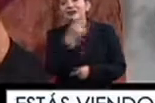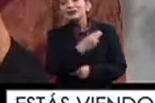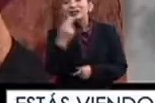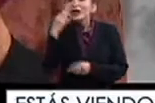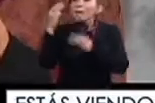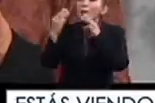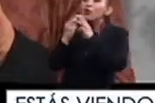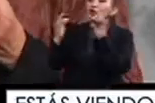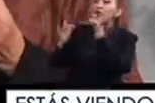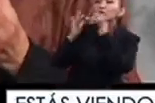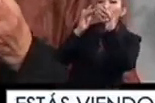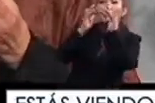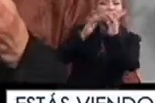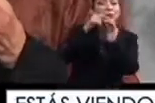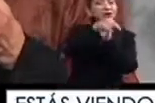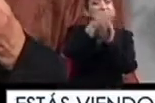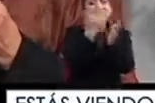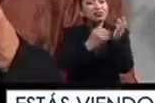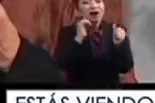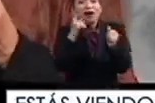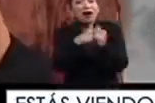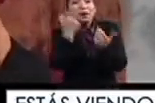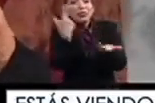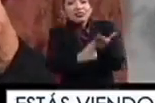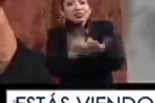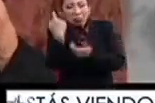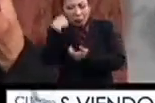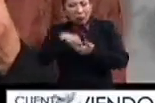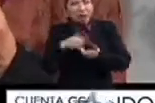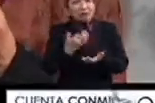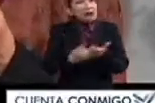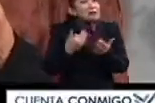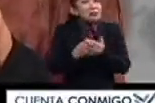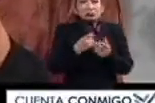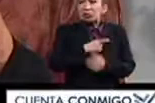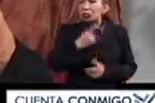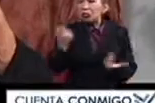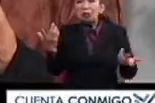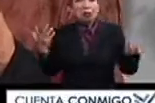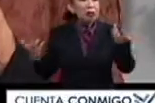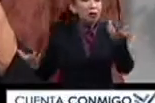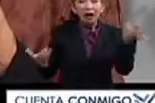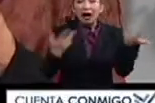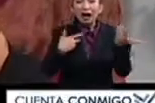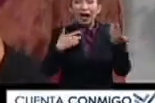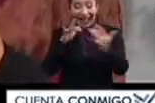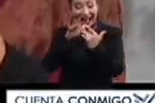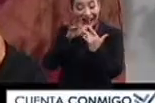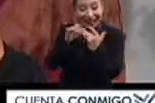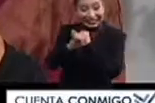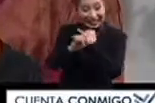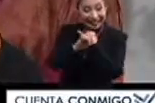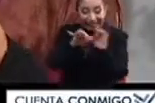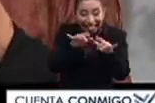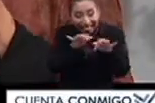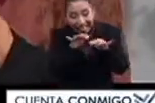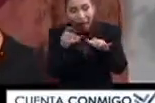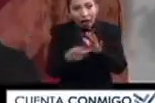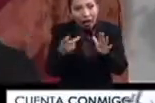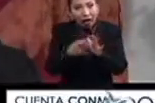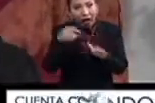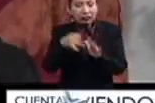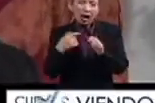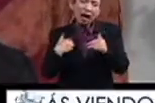el mundo porque como que les falta, ¿no? Entonces, como interesante al mismo tiempo, muy, a veces me